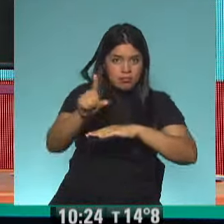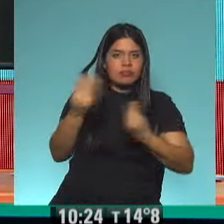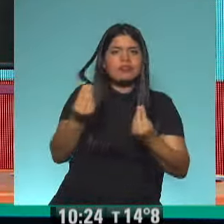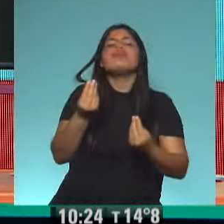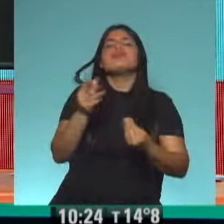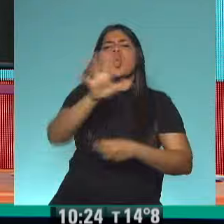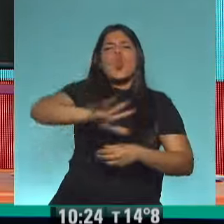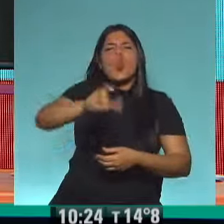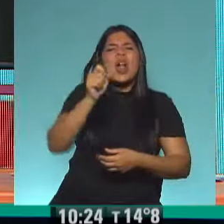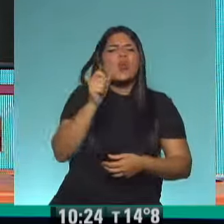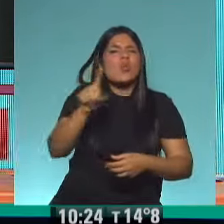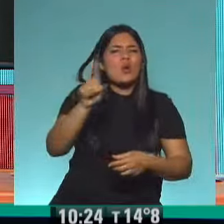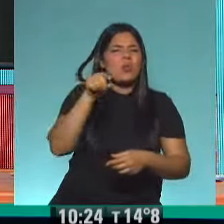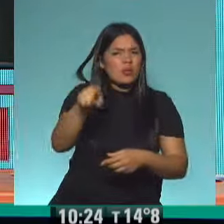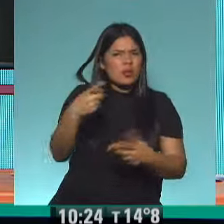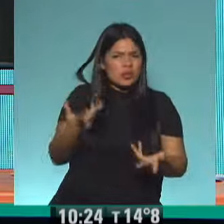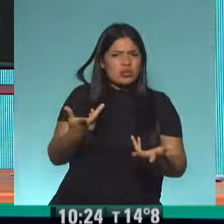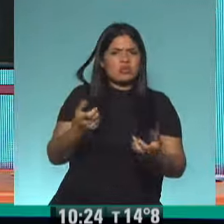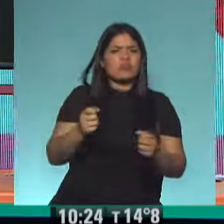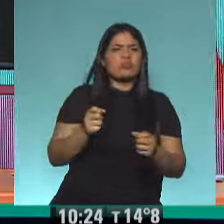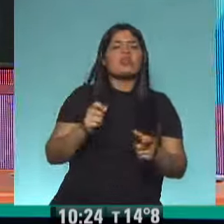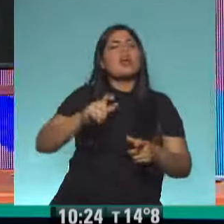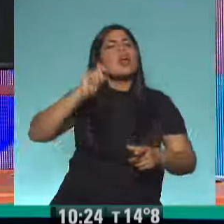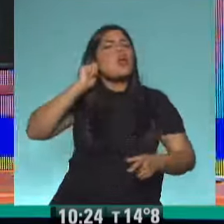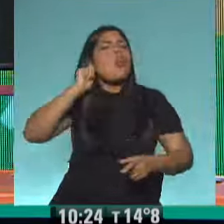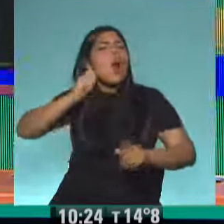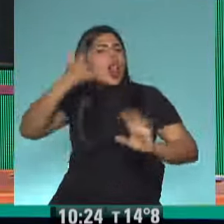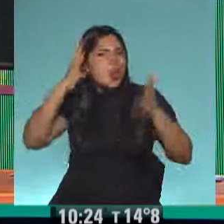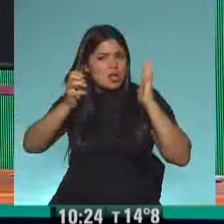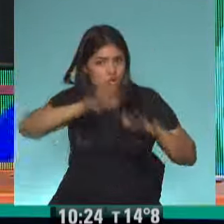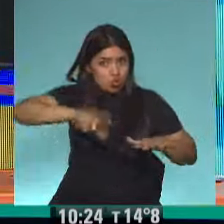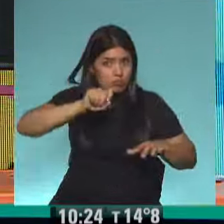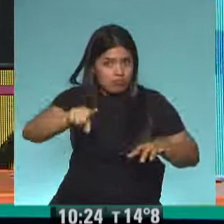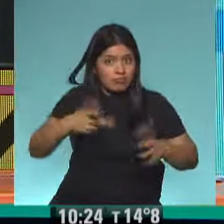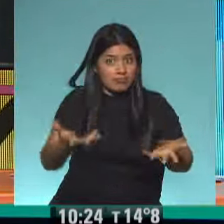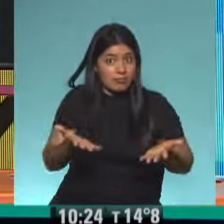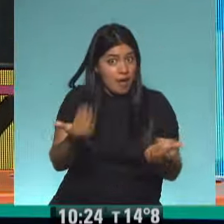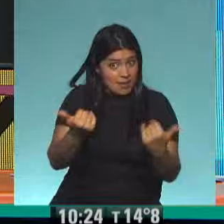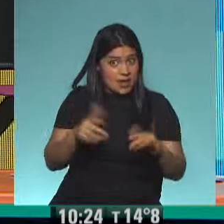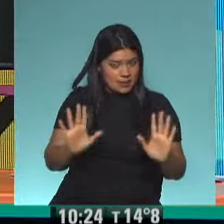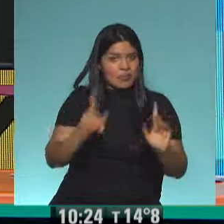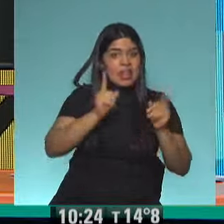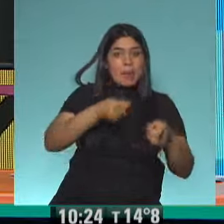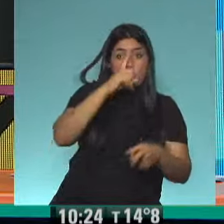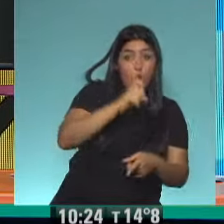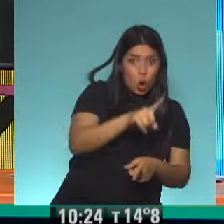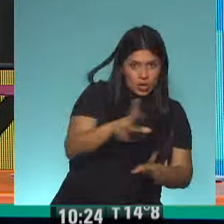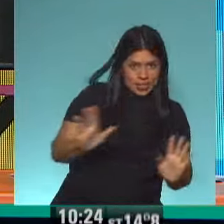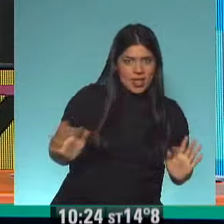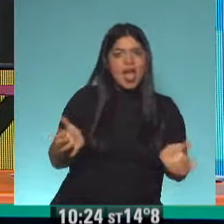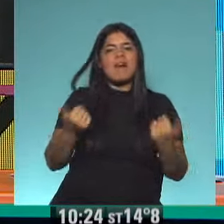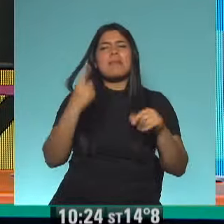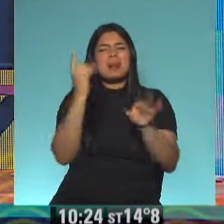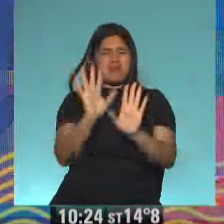carnaval de Gualeguaychú fundamentalmente, pero vamos a... Y también del carnaval de Corrientes, ¿sí? Así que vamos a ubicarnos primero en el mapa. Me voy a sacar el tocado